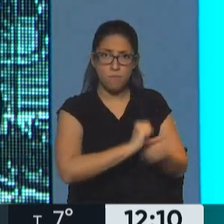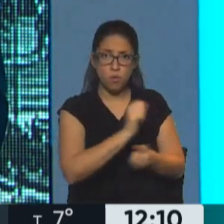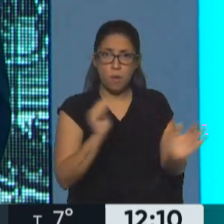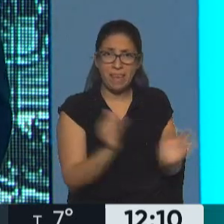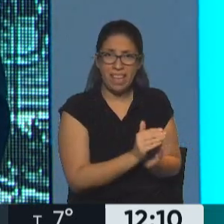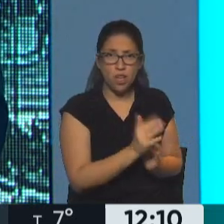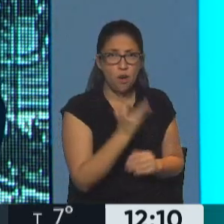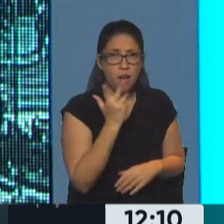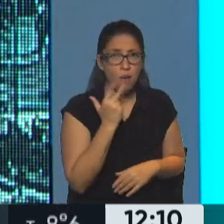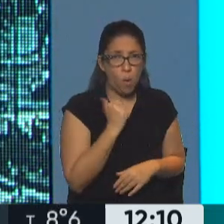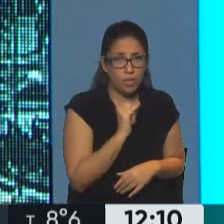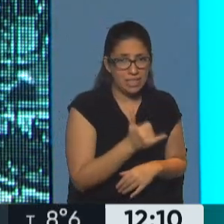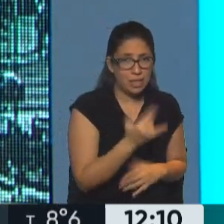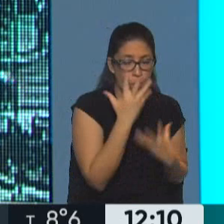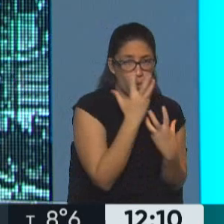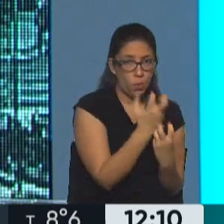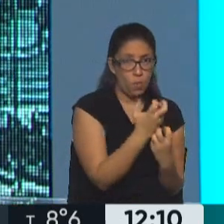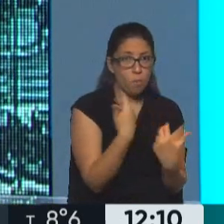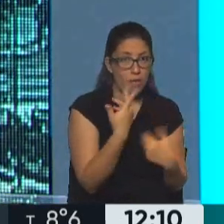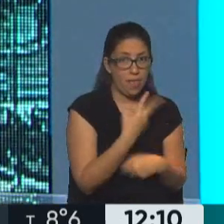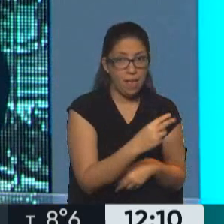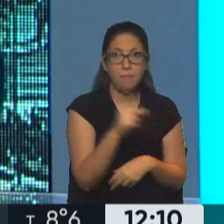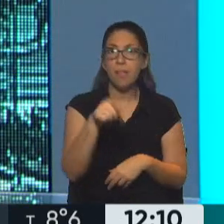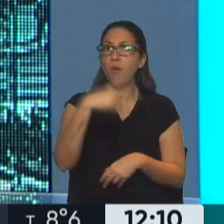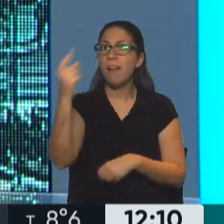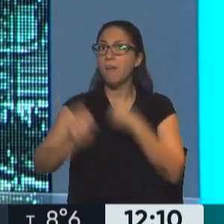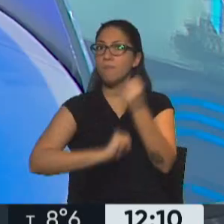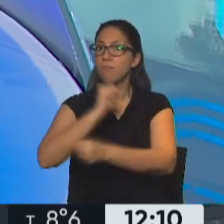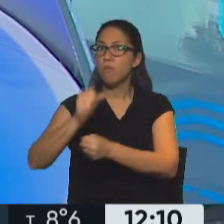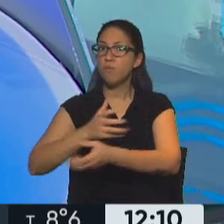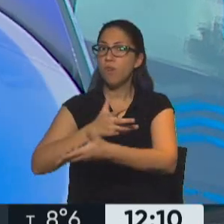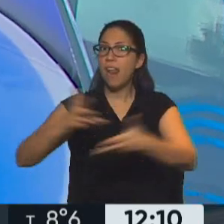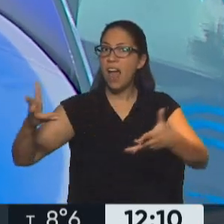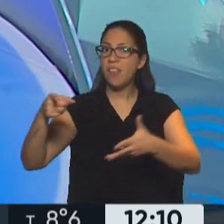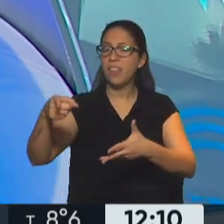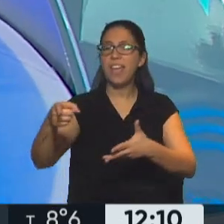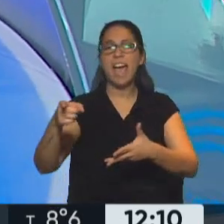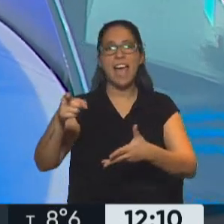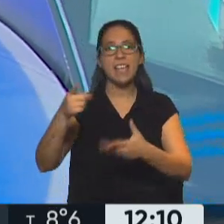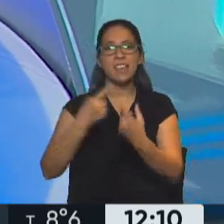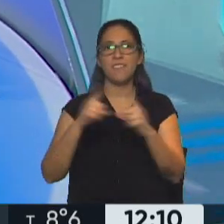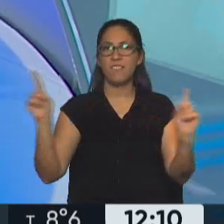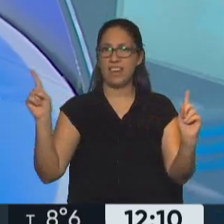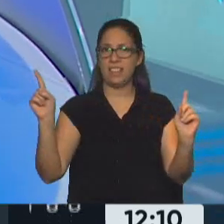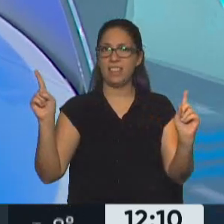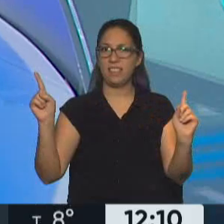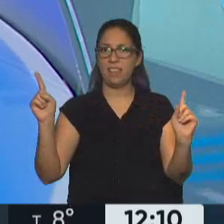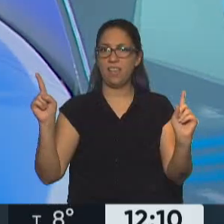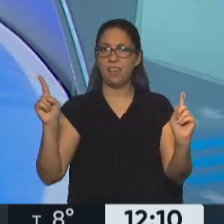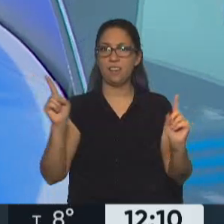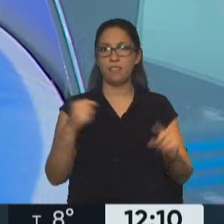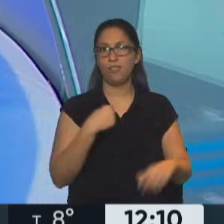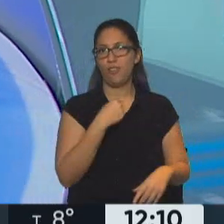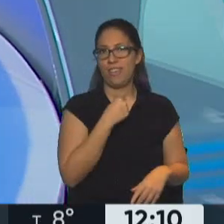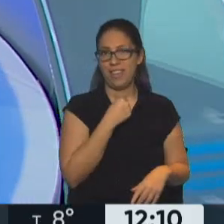atractivo. Para el gran productor entra en lo que recién definía Verónica, que es el tema de la puja distributiva. El gran productor se dice, pero yo quiero